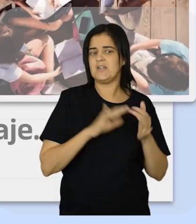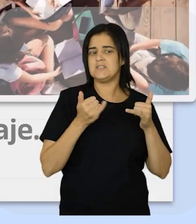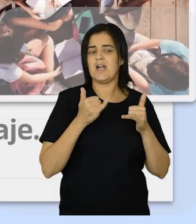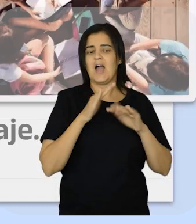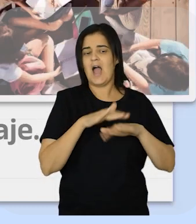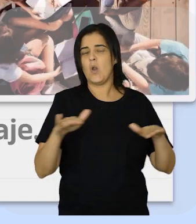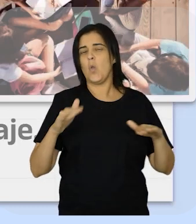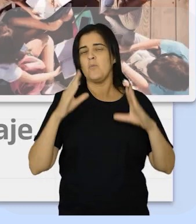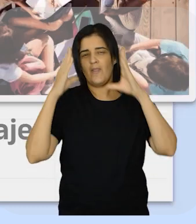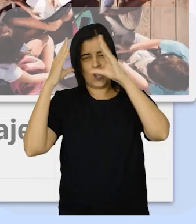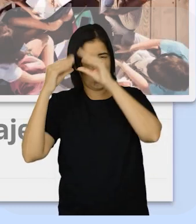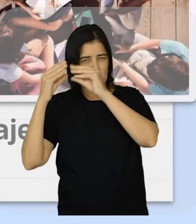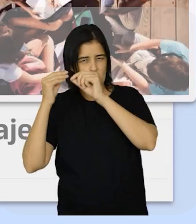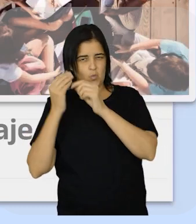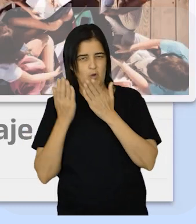del nocturno al menos,